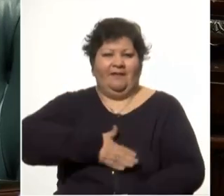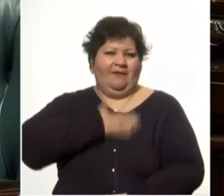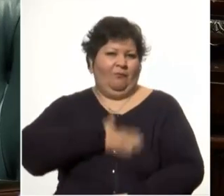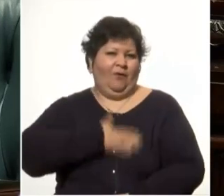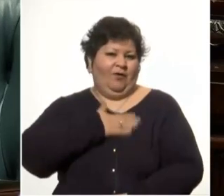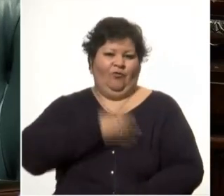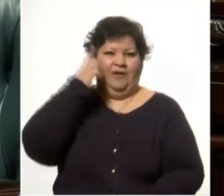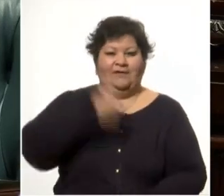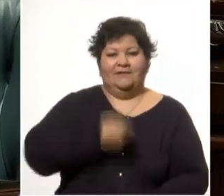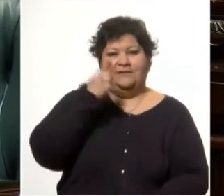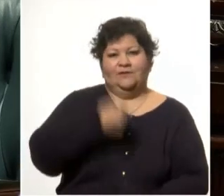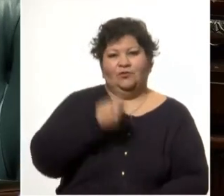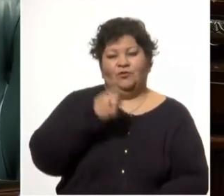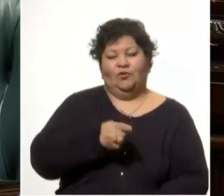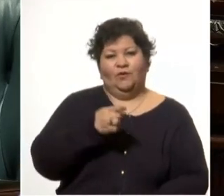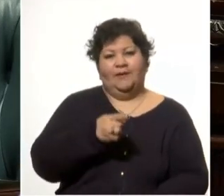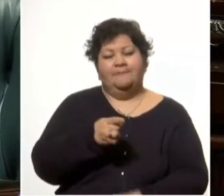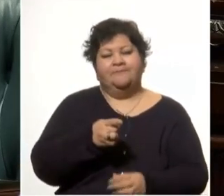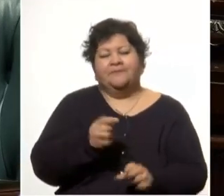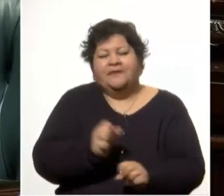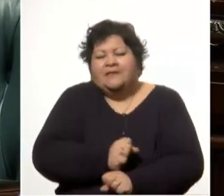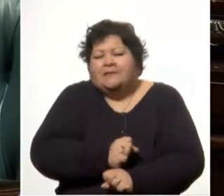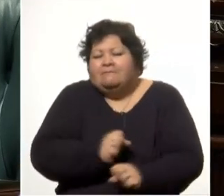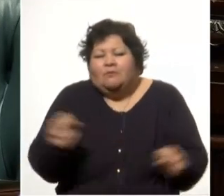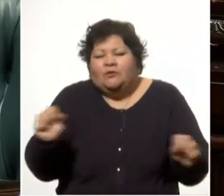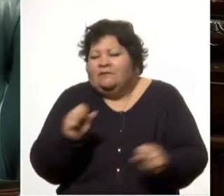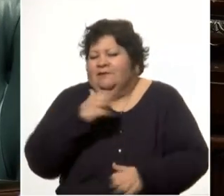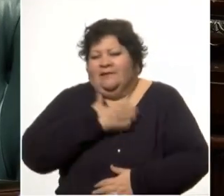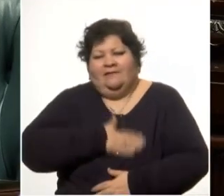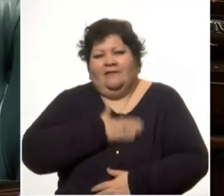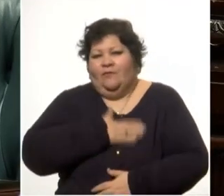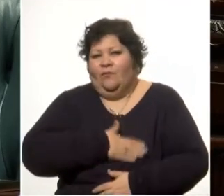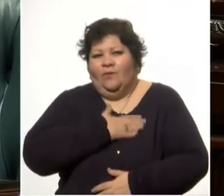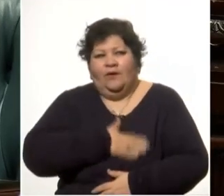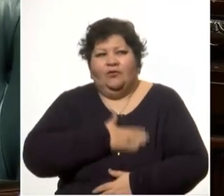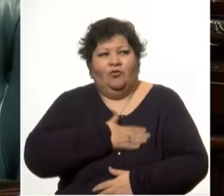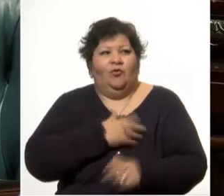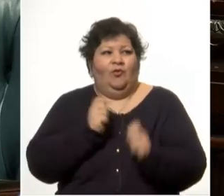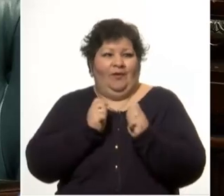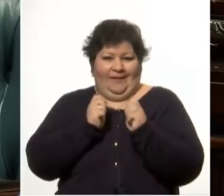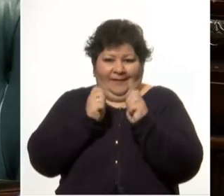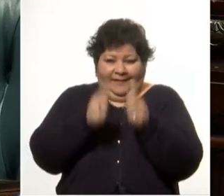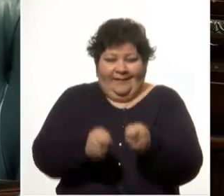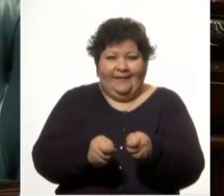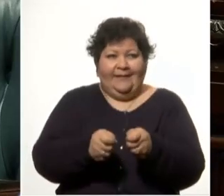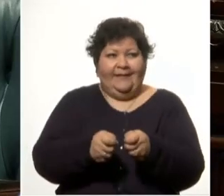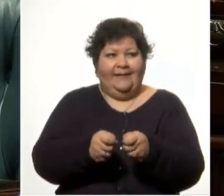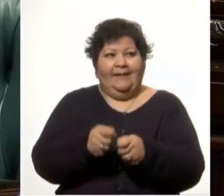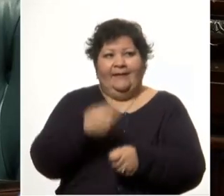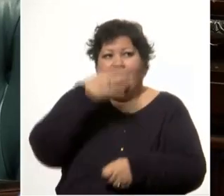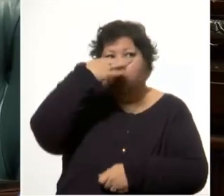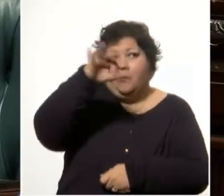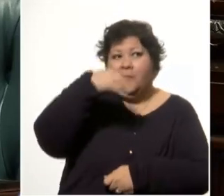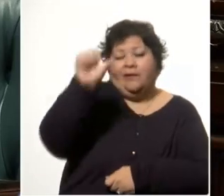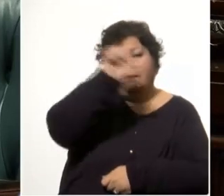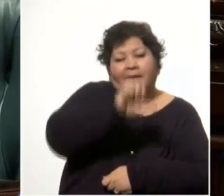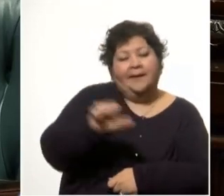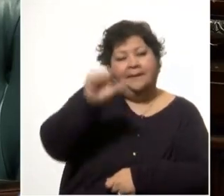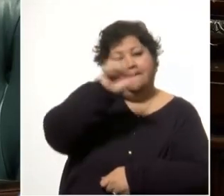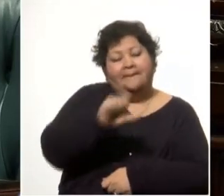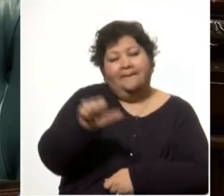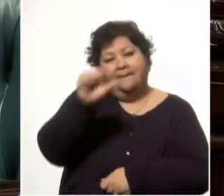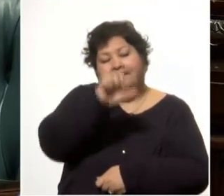de esta naturaleza. Imposible estar de acuerdo con la entrega del monopolio del movimiento de contenedores en el